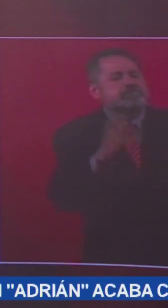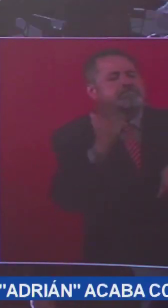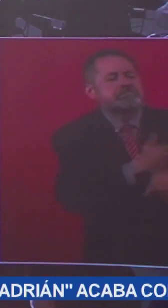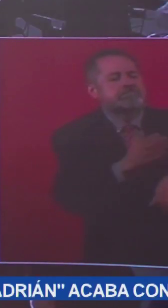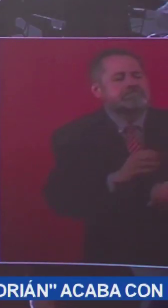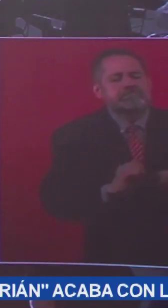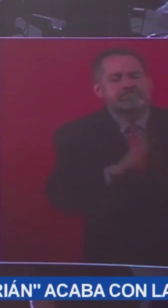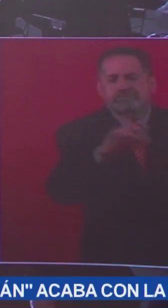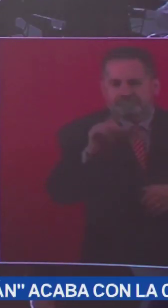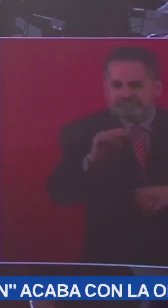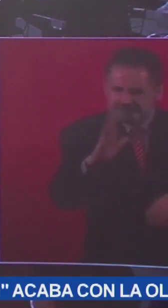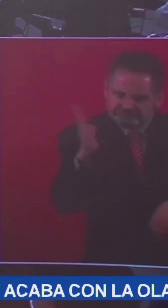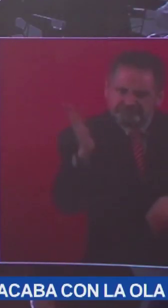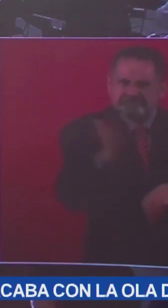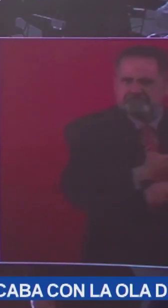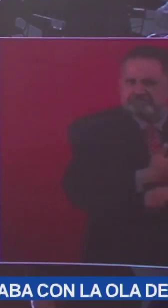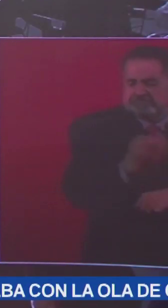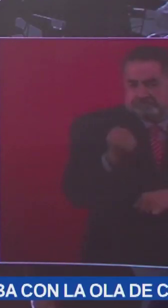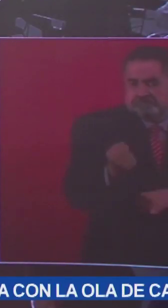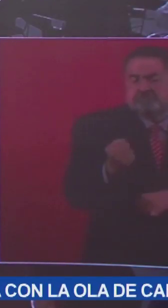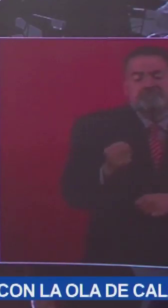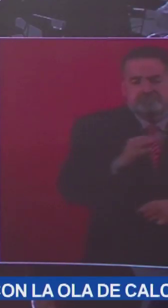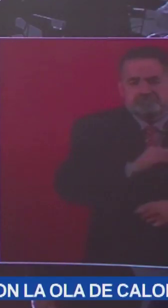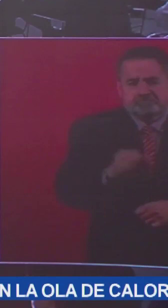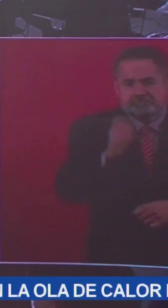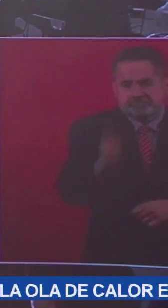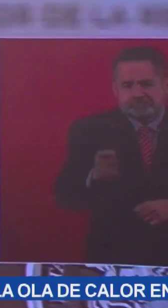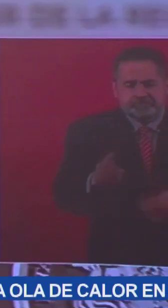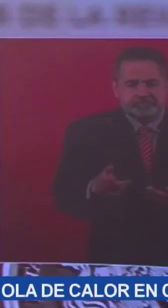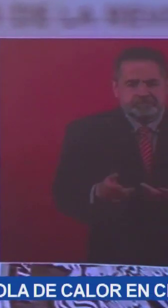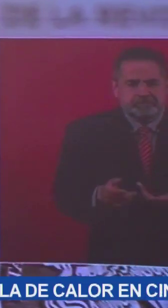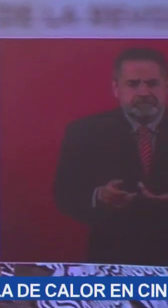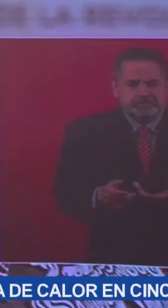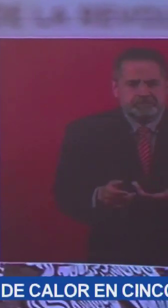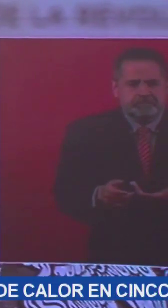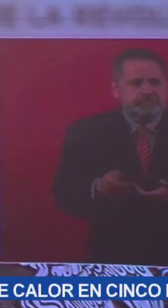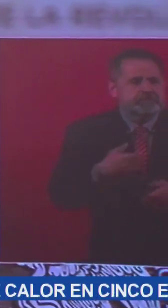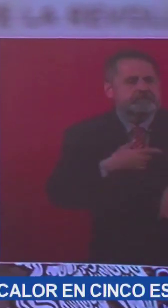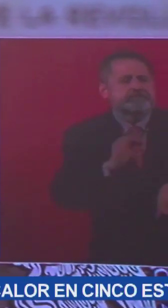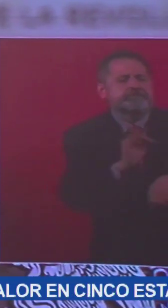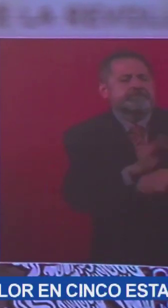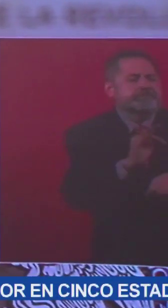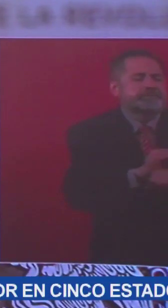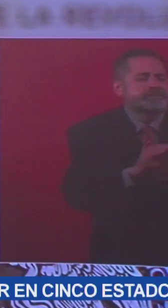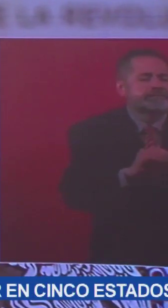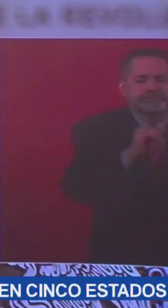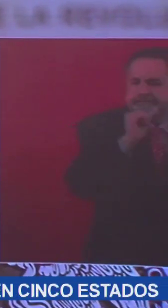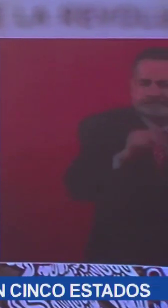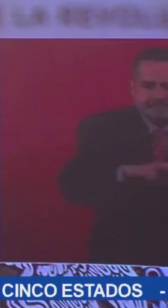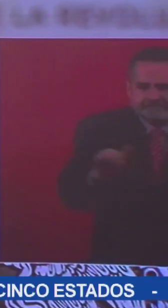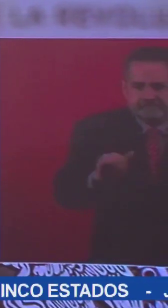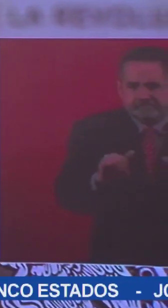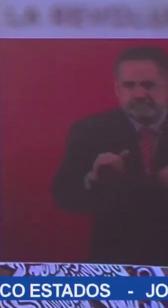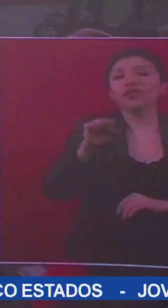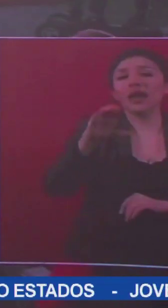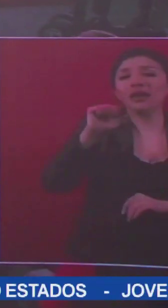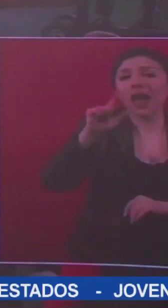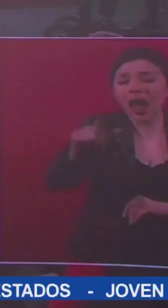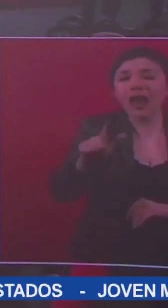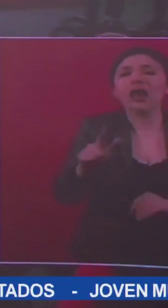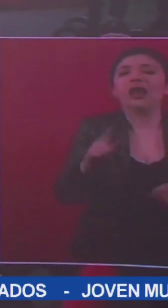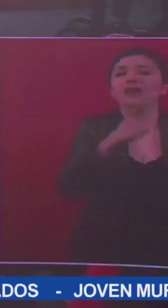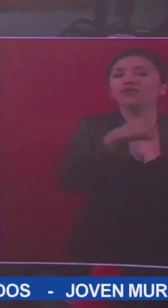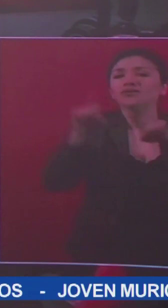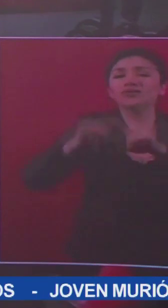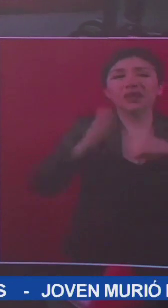mexicanos que se levantan cada mañana y hacen su trabajo siguen las reglas y siguen la Norma y